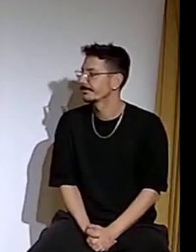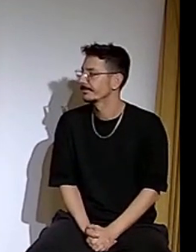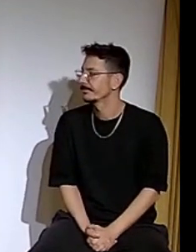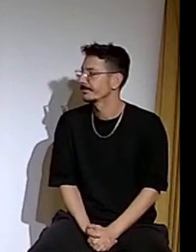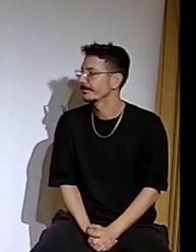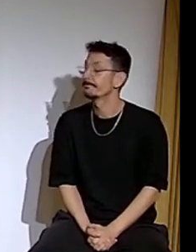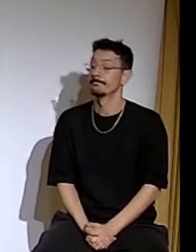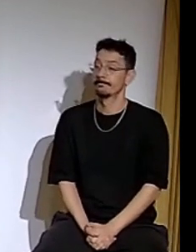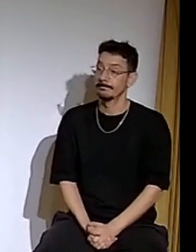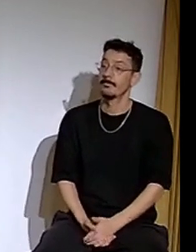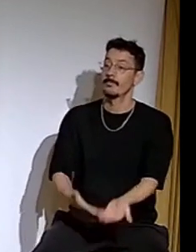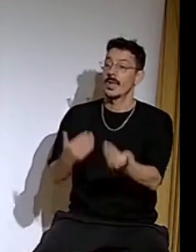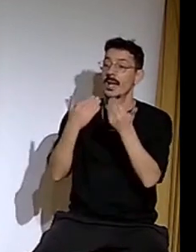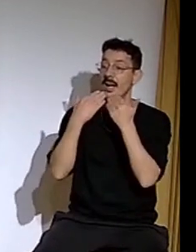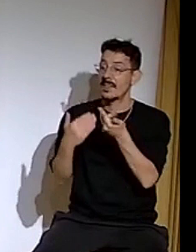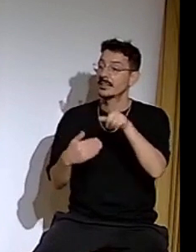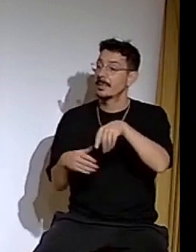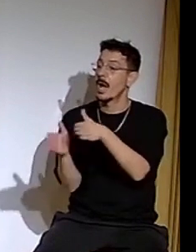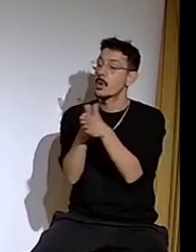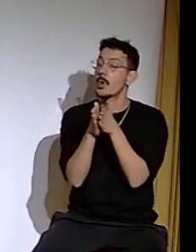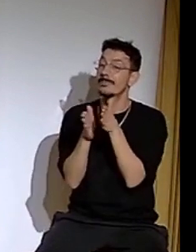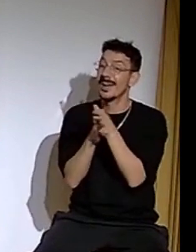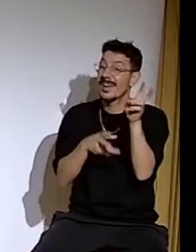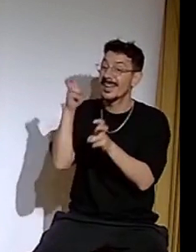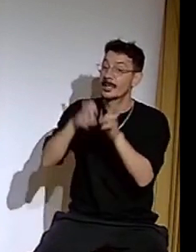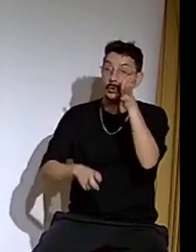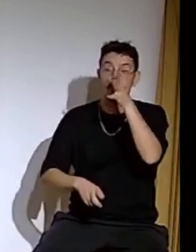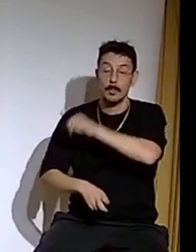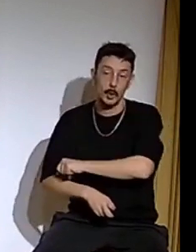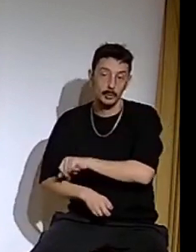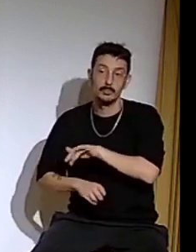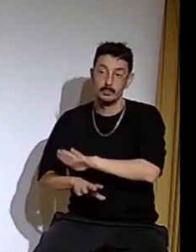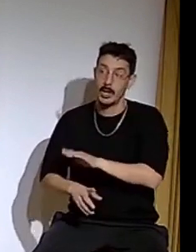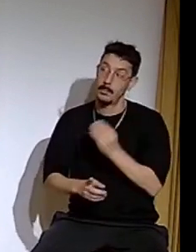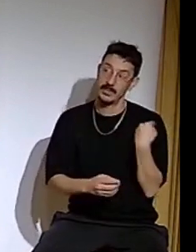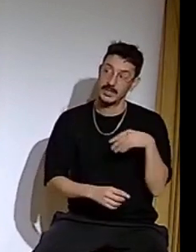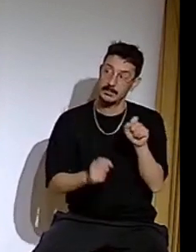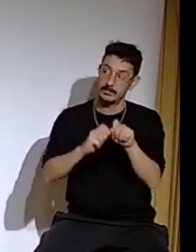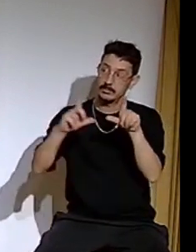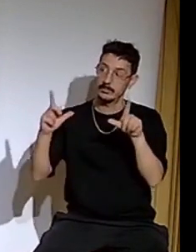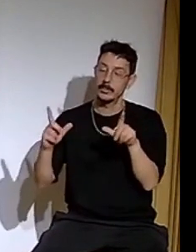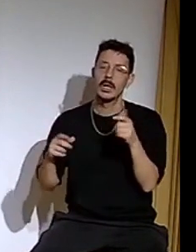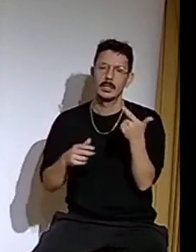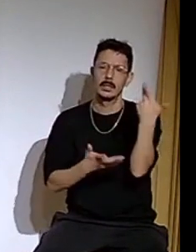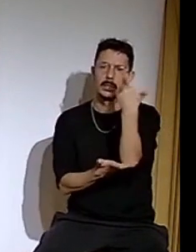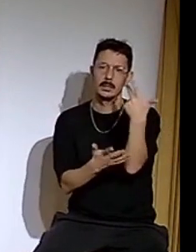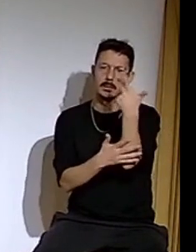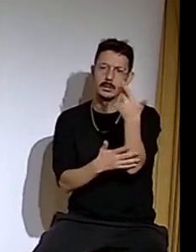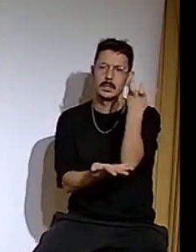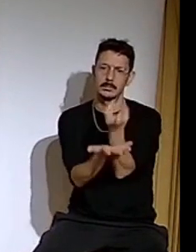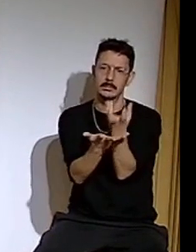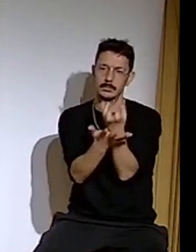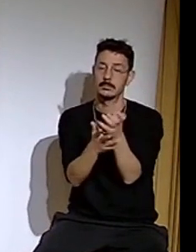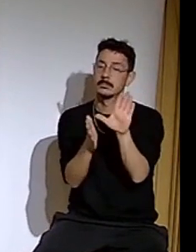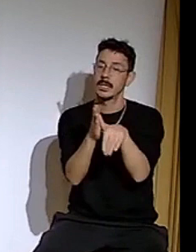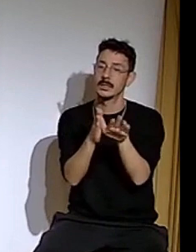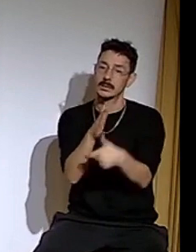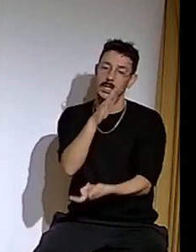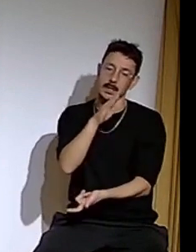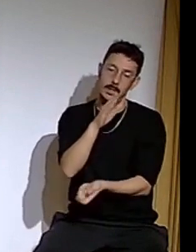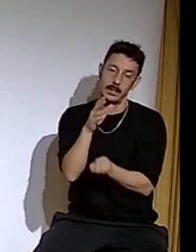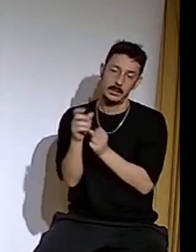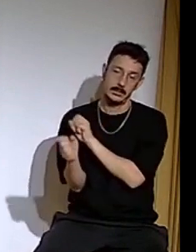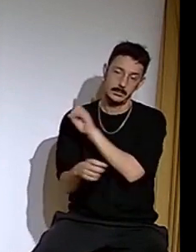muchísimas gracias También a las compas que no están aquí hoy pero bueno este vídeo o sea se está grabando la presentación y se subirá más tarde a